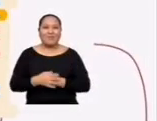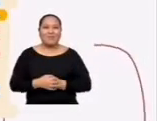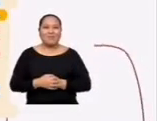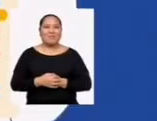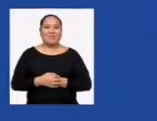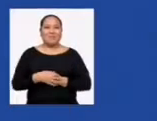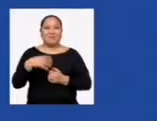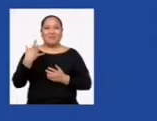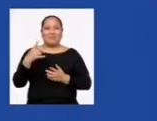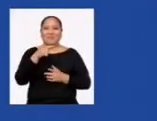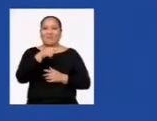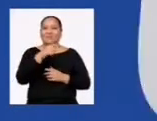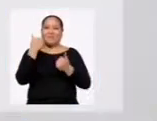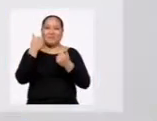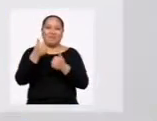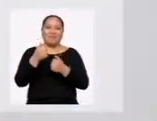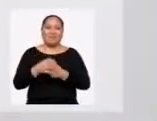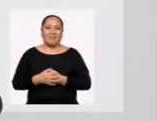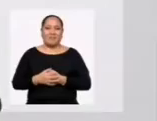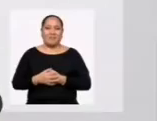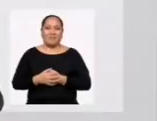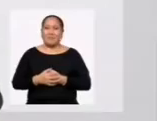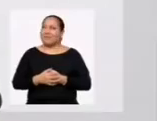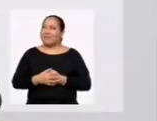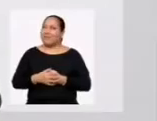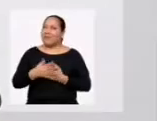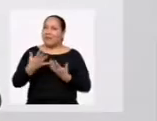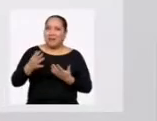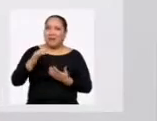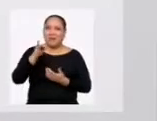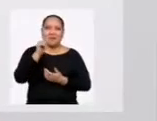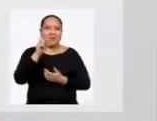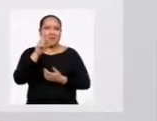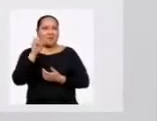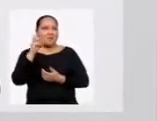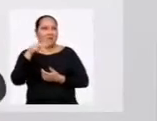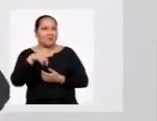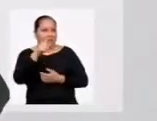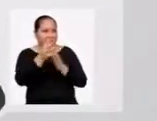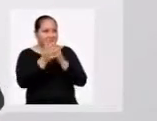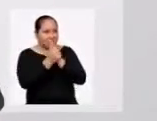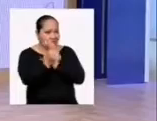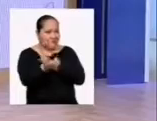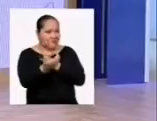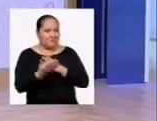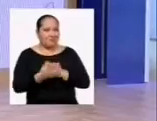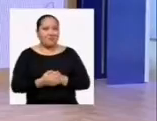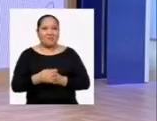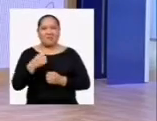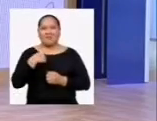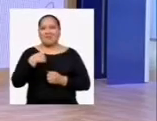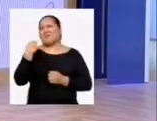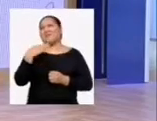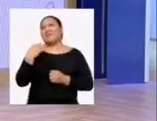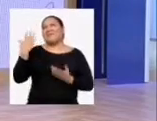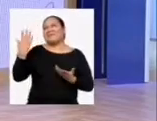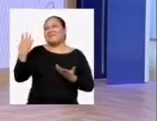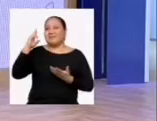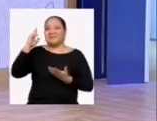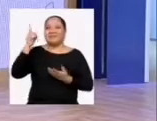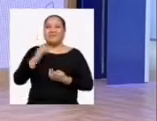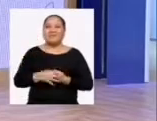que con eso estamos bien. ¡Asu, Yaremis! ¡Te has vuelto una experta! Yo siempre,